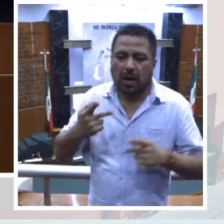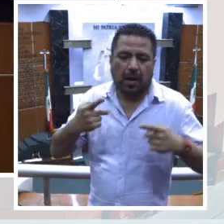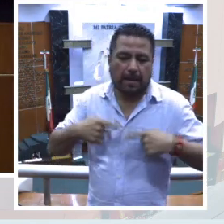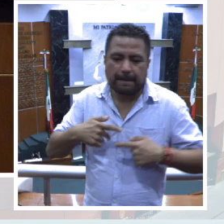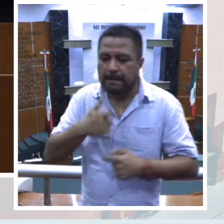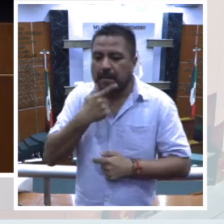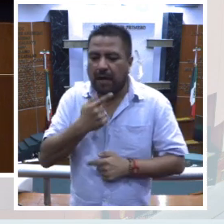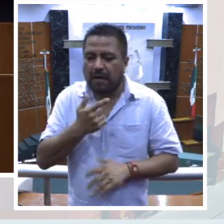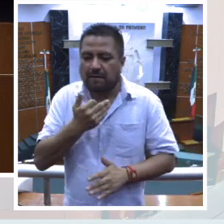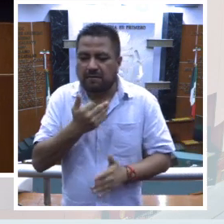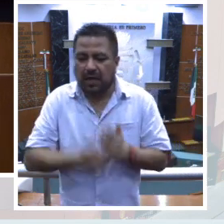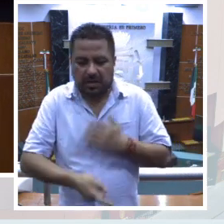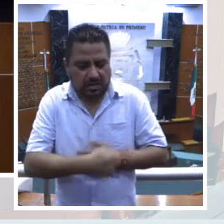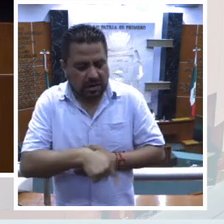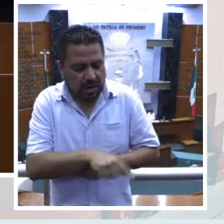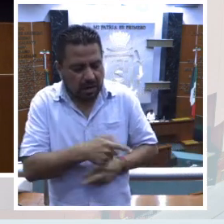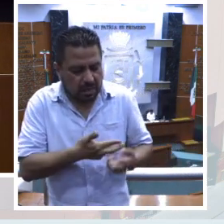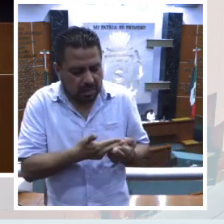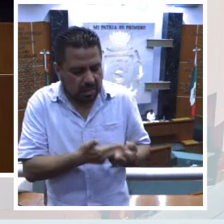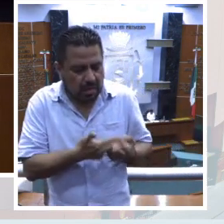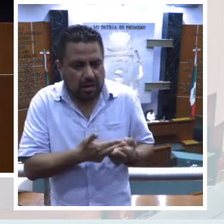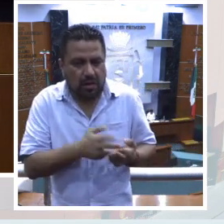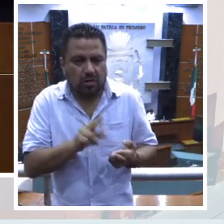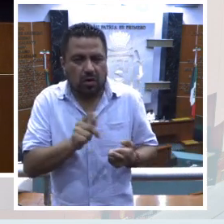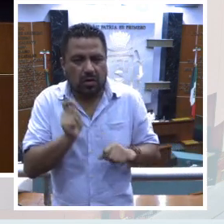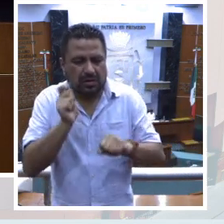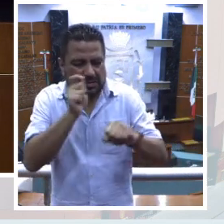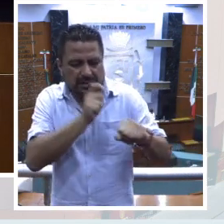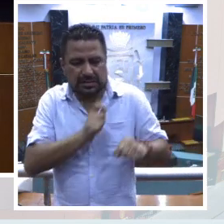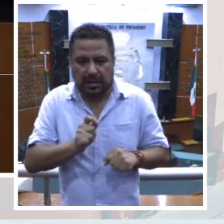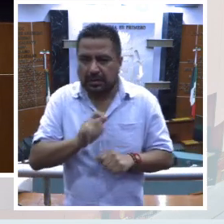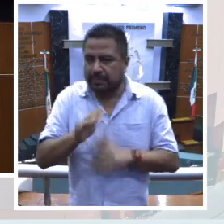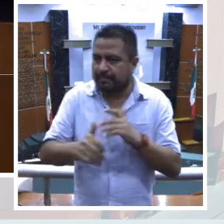lo que le sobra a los hombres para no ser estatuas es cuánto presidente